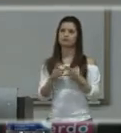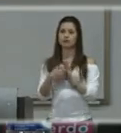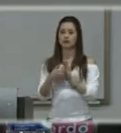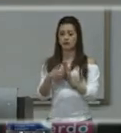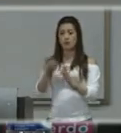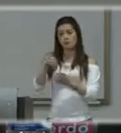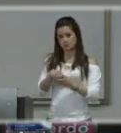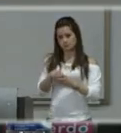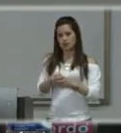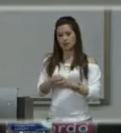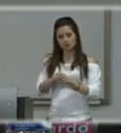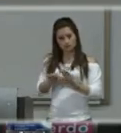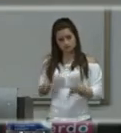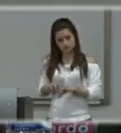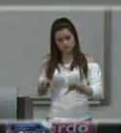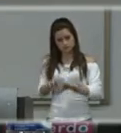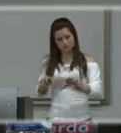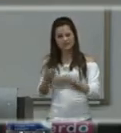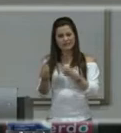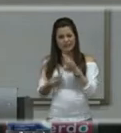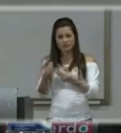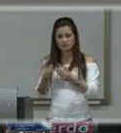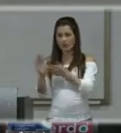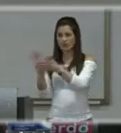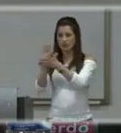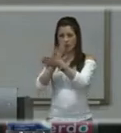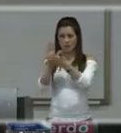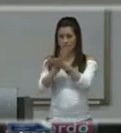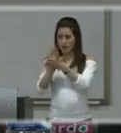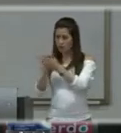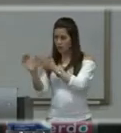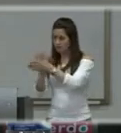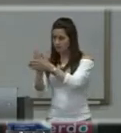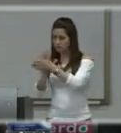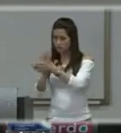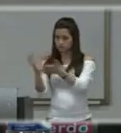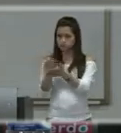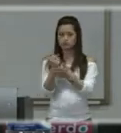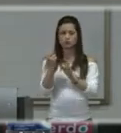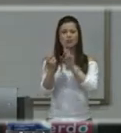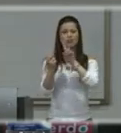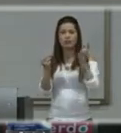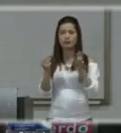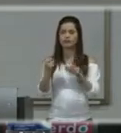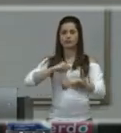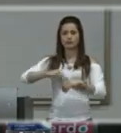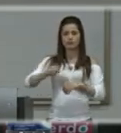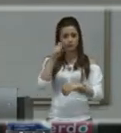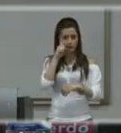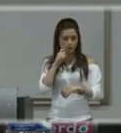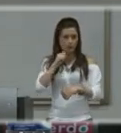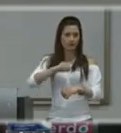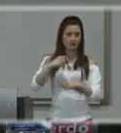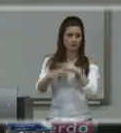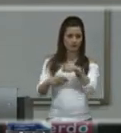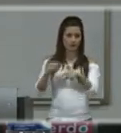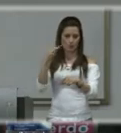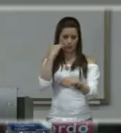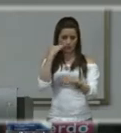que estaban centradas en la recopilación de información sobre derechos sexuales y derechos reproductivos de mujeres con discapacidad,